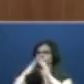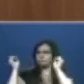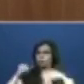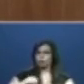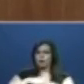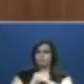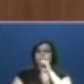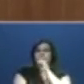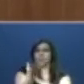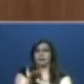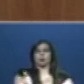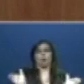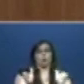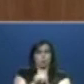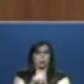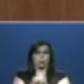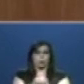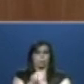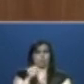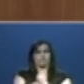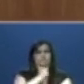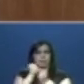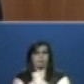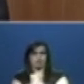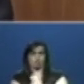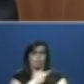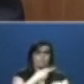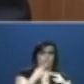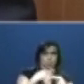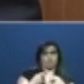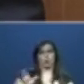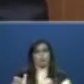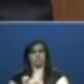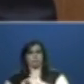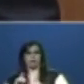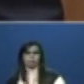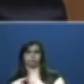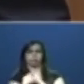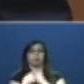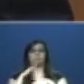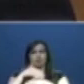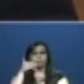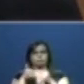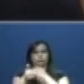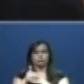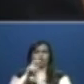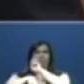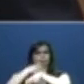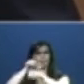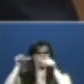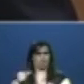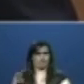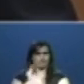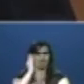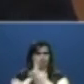trabajo grupos parlamentarios junta con el fin de elaborar una posición de comunidad de Cara a la futura reforma del modelo que